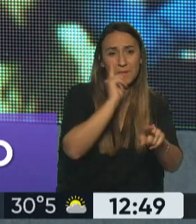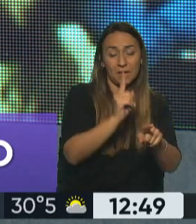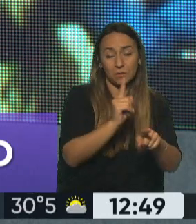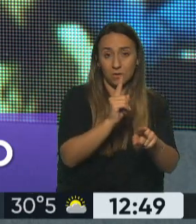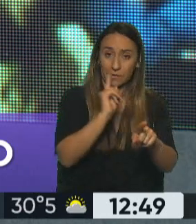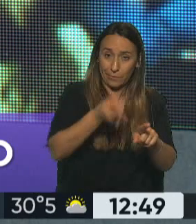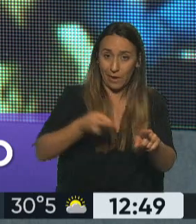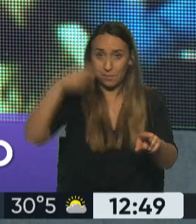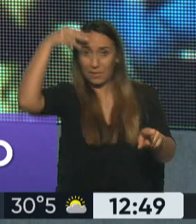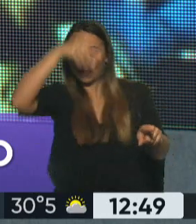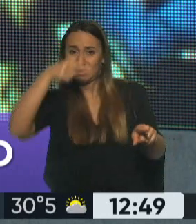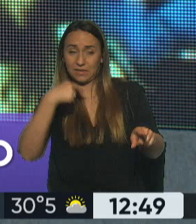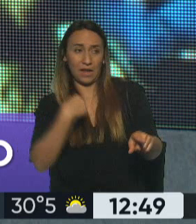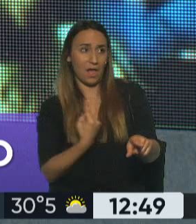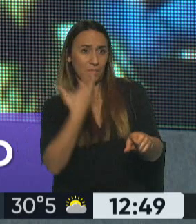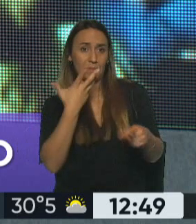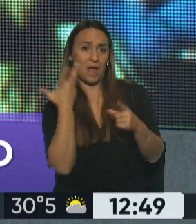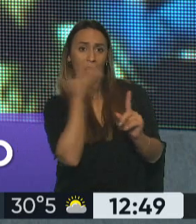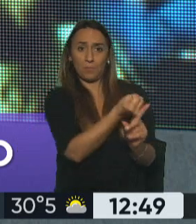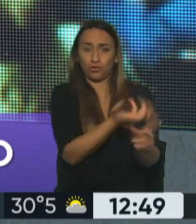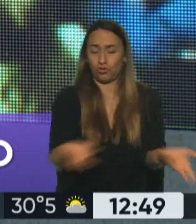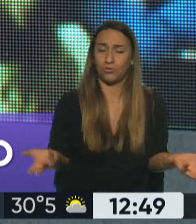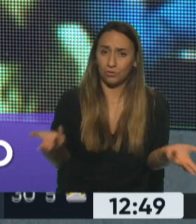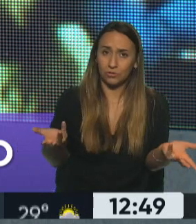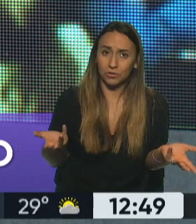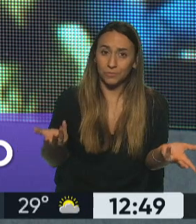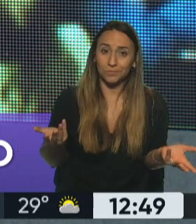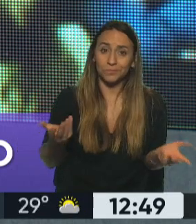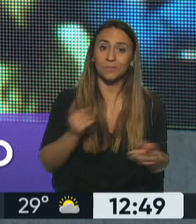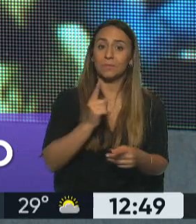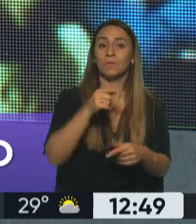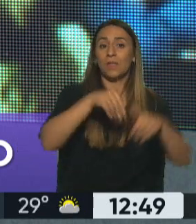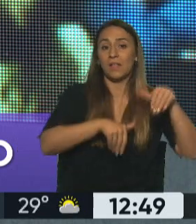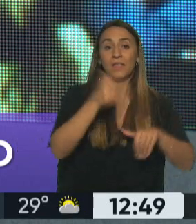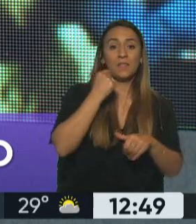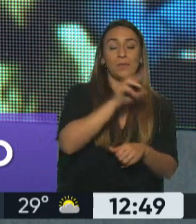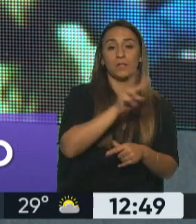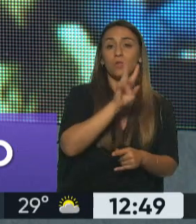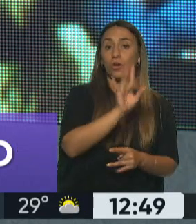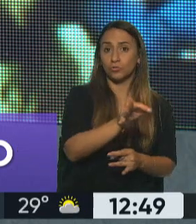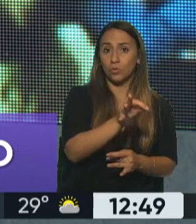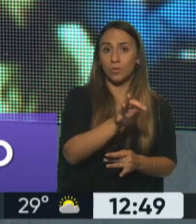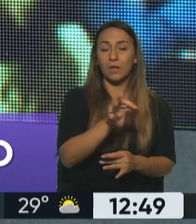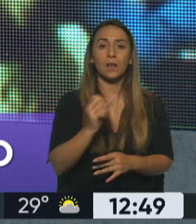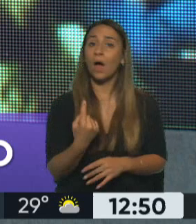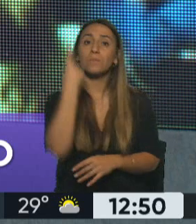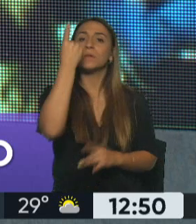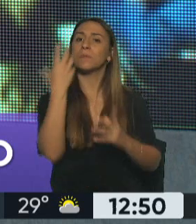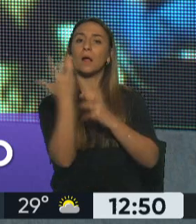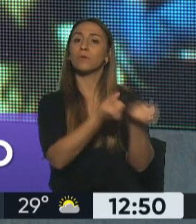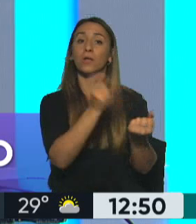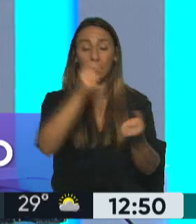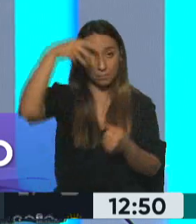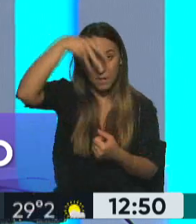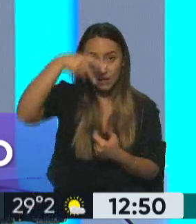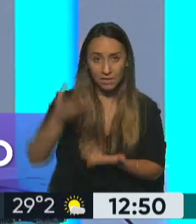abrazó al presidente electo Javier Milei luego de las elecciones del 22 de octubre. Veremos qué pasa entonces en el Congreso Nacional,